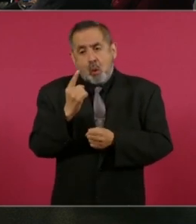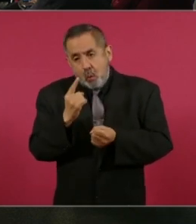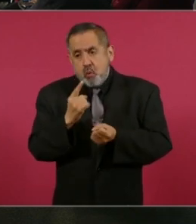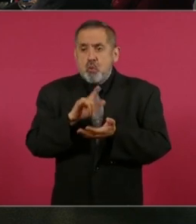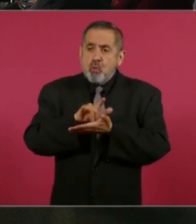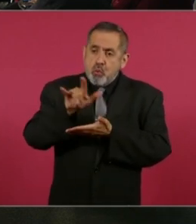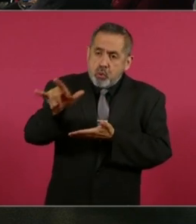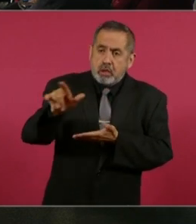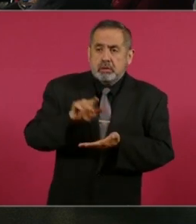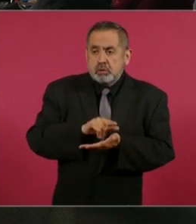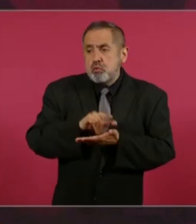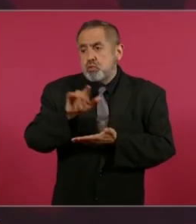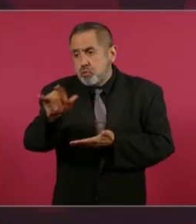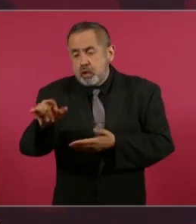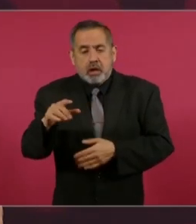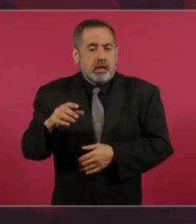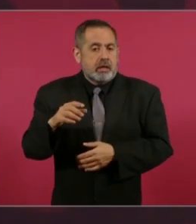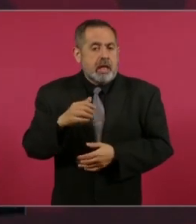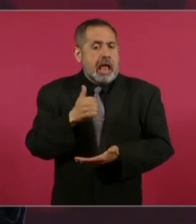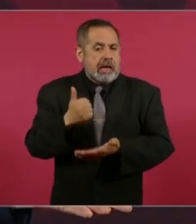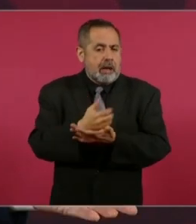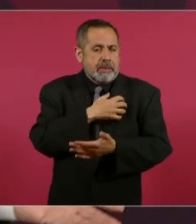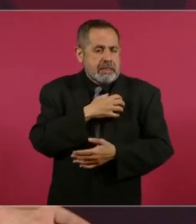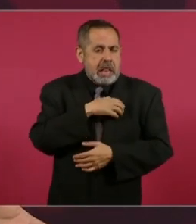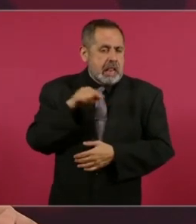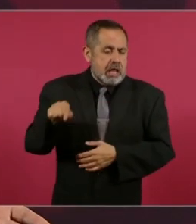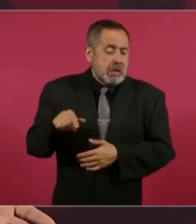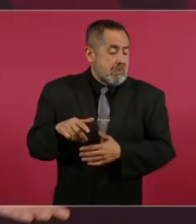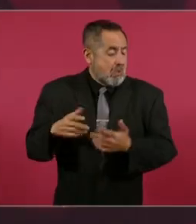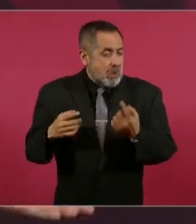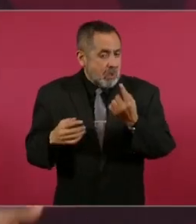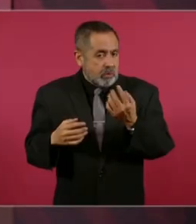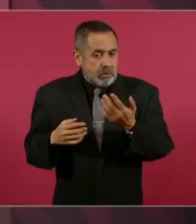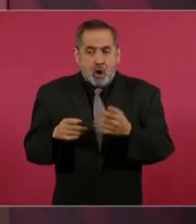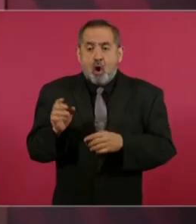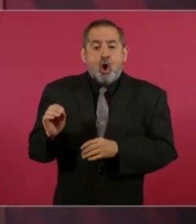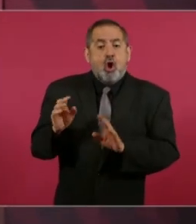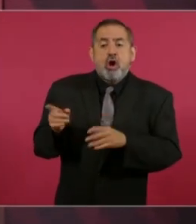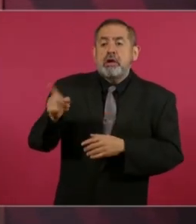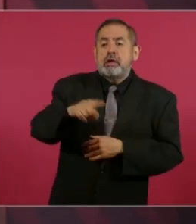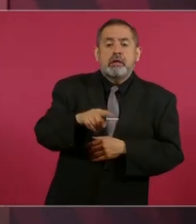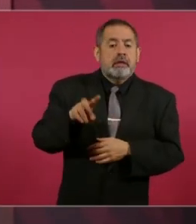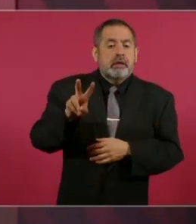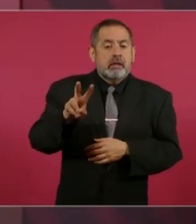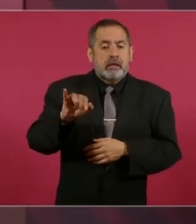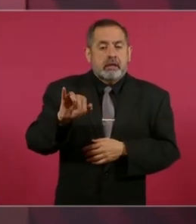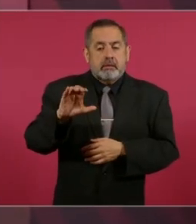capital. Y en el caso de Victoria,